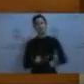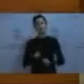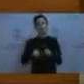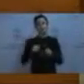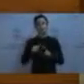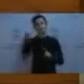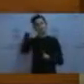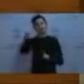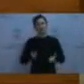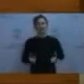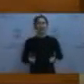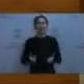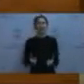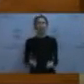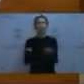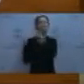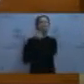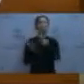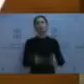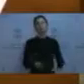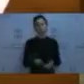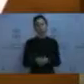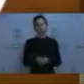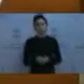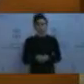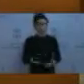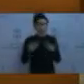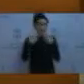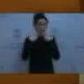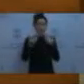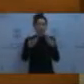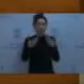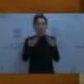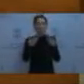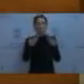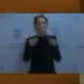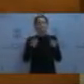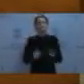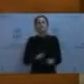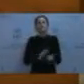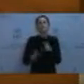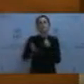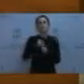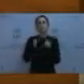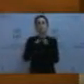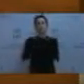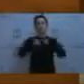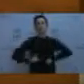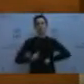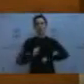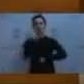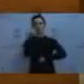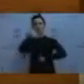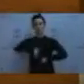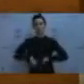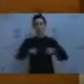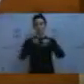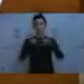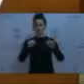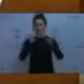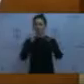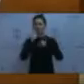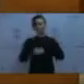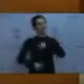recoger el estado numérico de los gastos. Y gracias a que pudimos llegar a un acuerdo en Asturias, hoy hay muchas